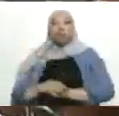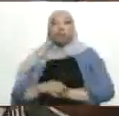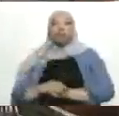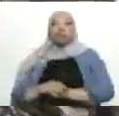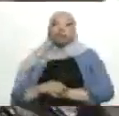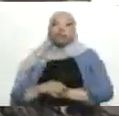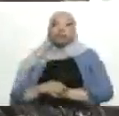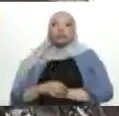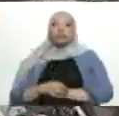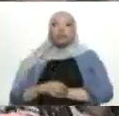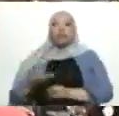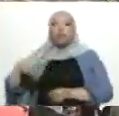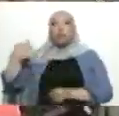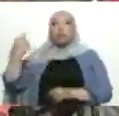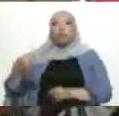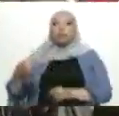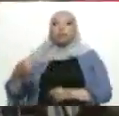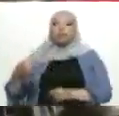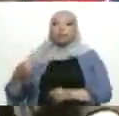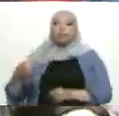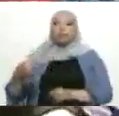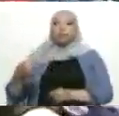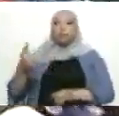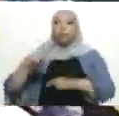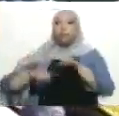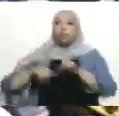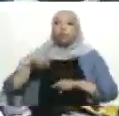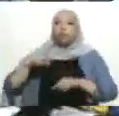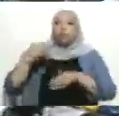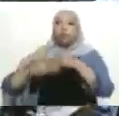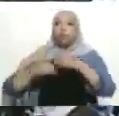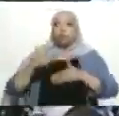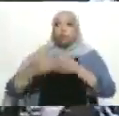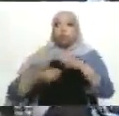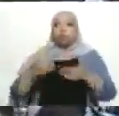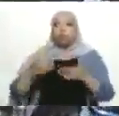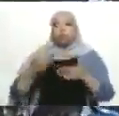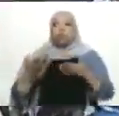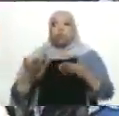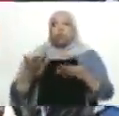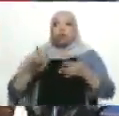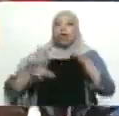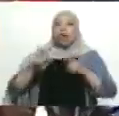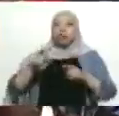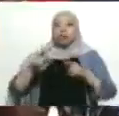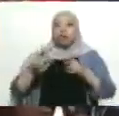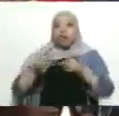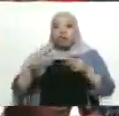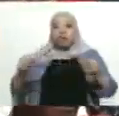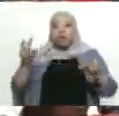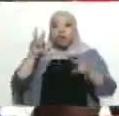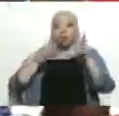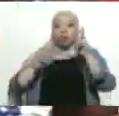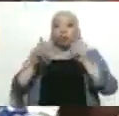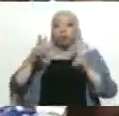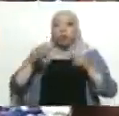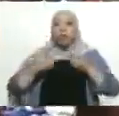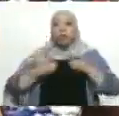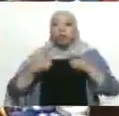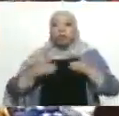Luego fue que se fue equipando esto y poniéndolo más o menos en algunas condiciones mínimas de